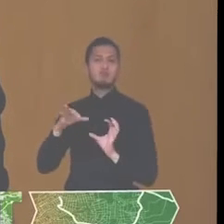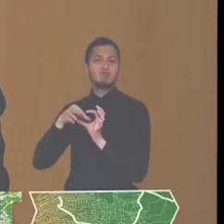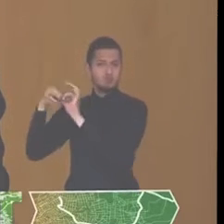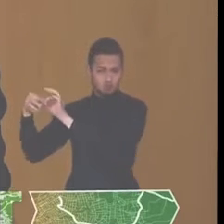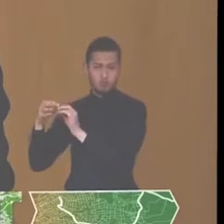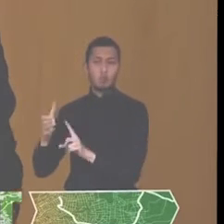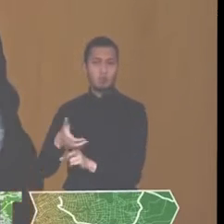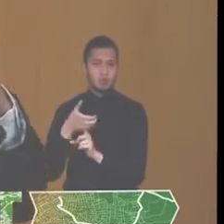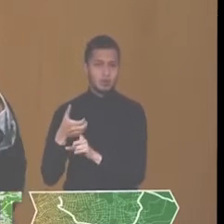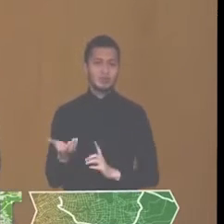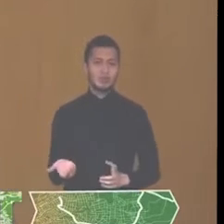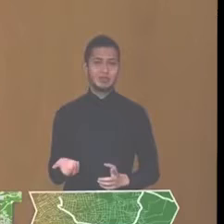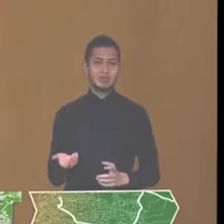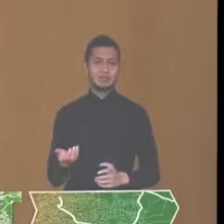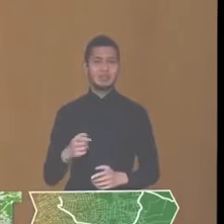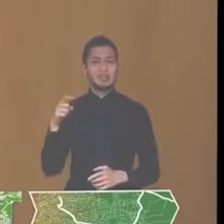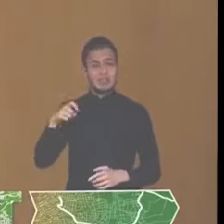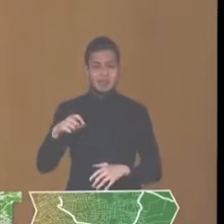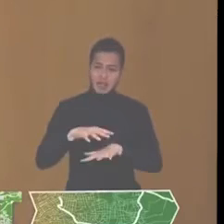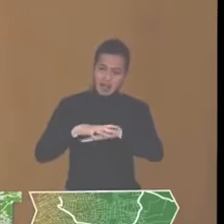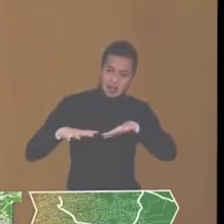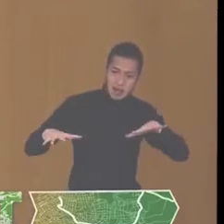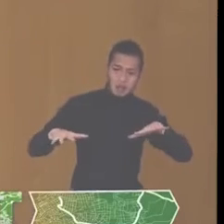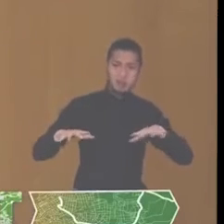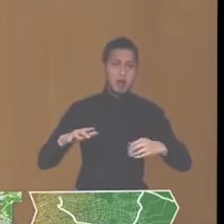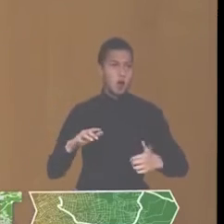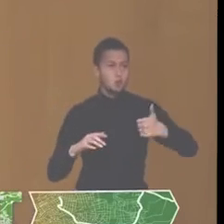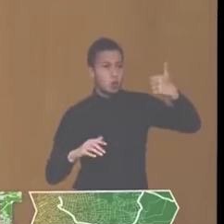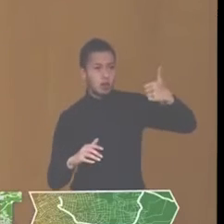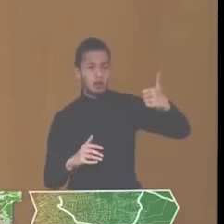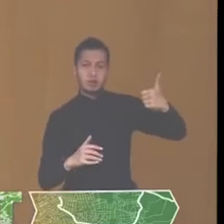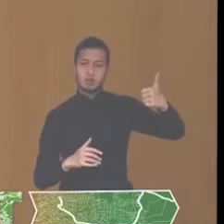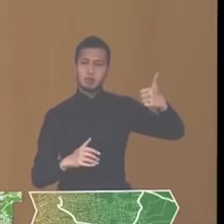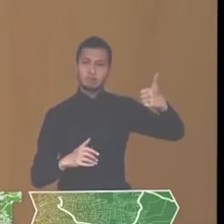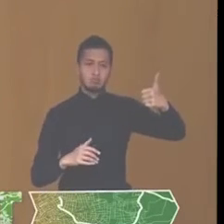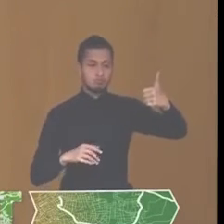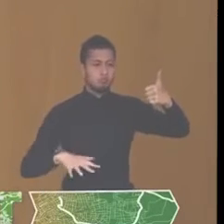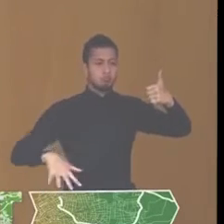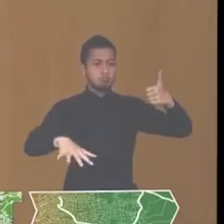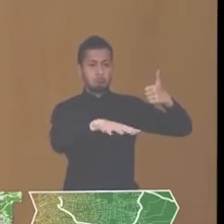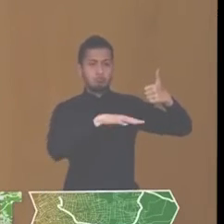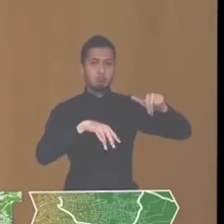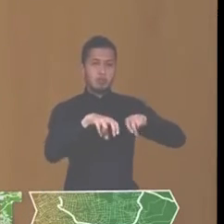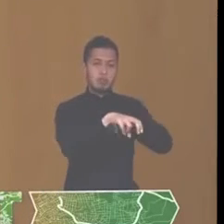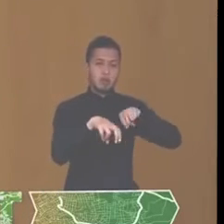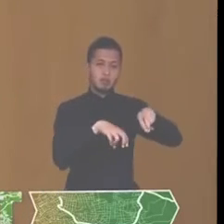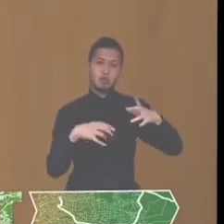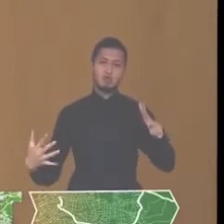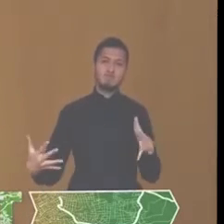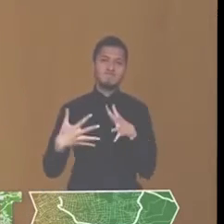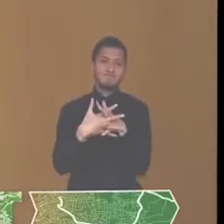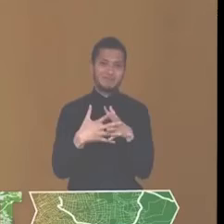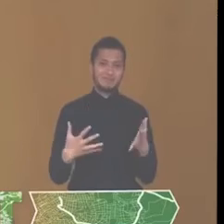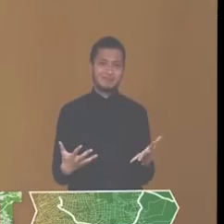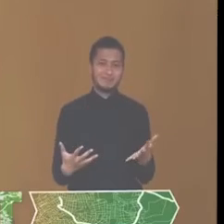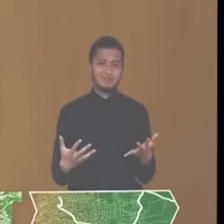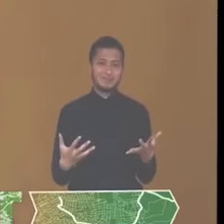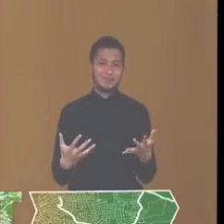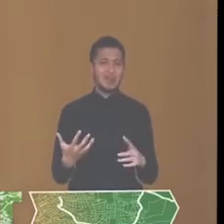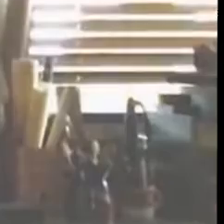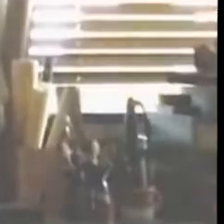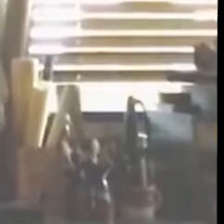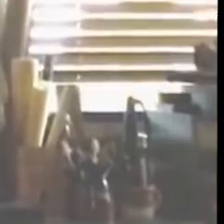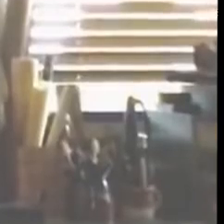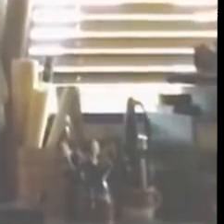que es el barrio. Y donde podrían hacer, que es el barrio o la cuadra, ni tienen el equipo, ni tienen el interés para